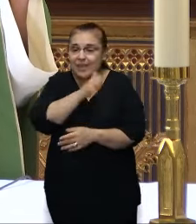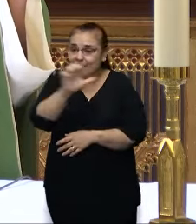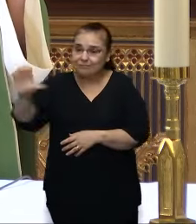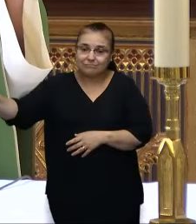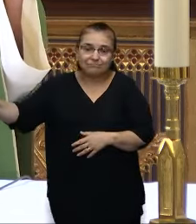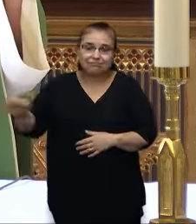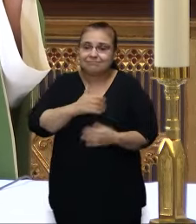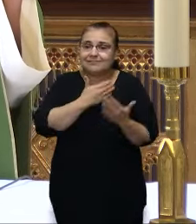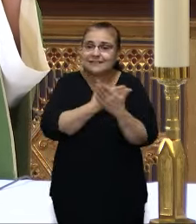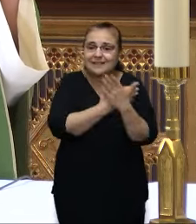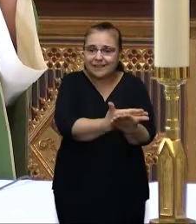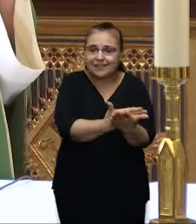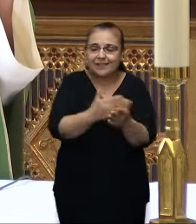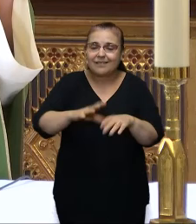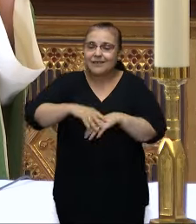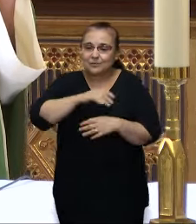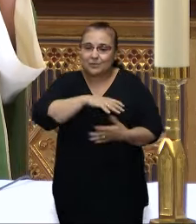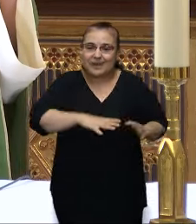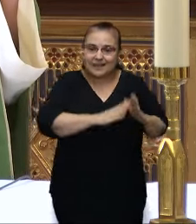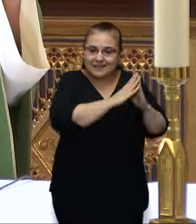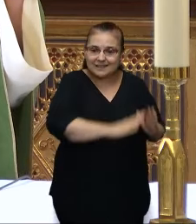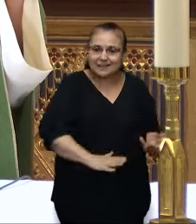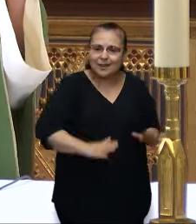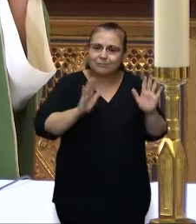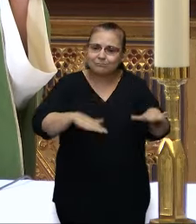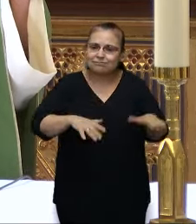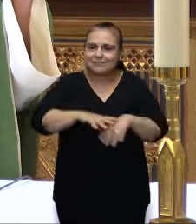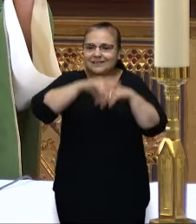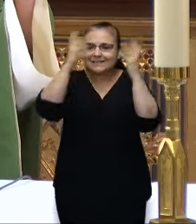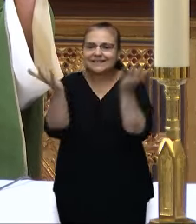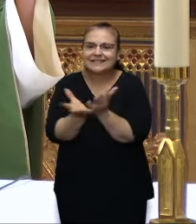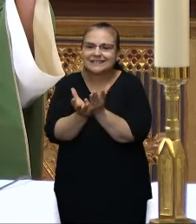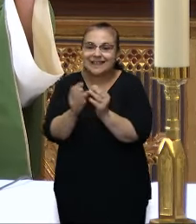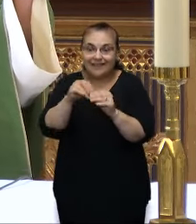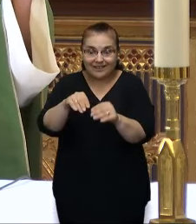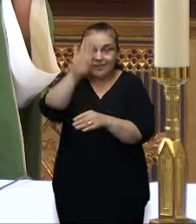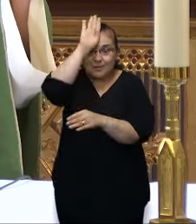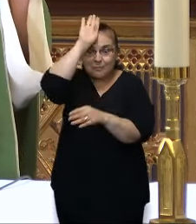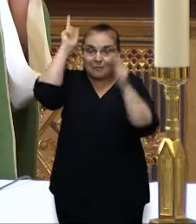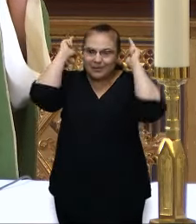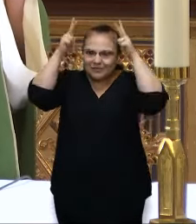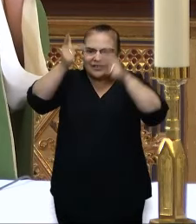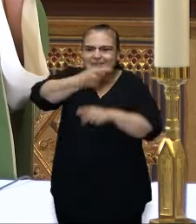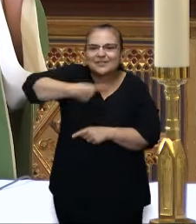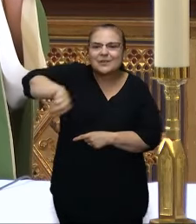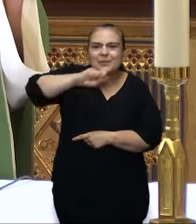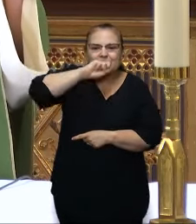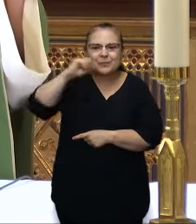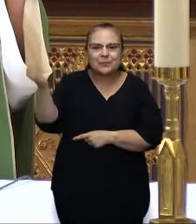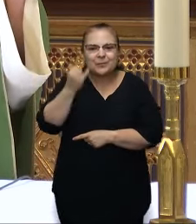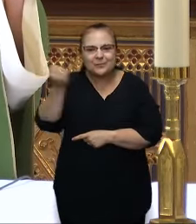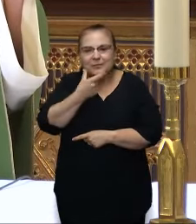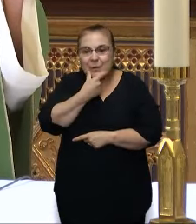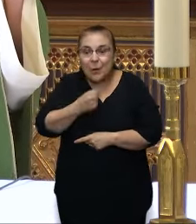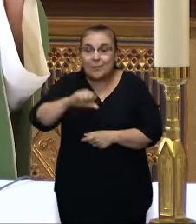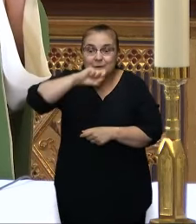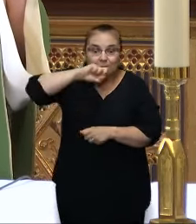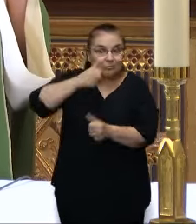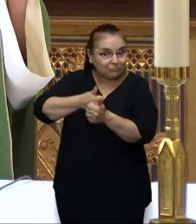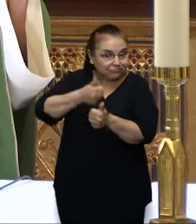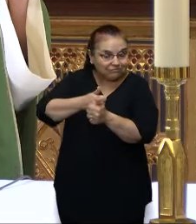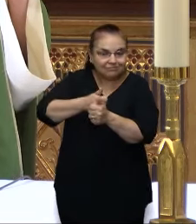iglesia peregrina la tierra a tu servidor el Papa Francisco a nuestro Obispo José a sus obispos